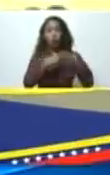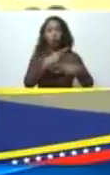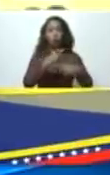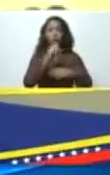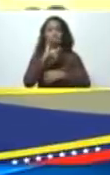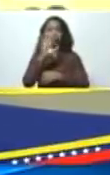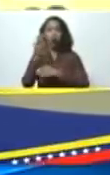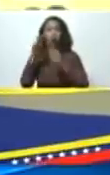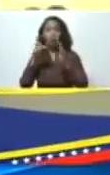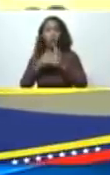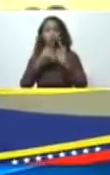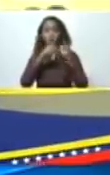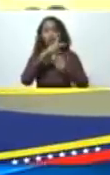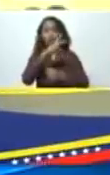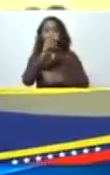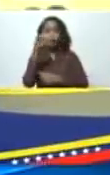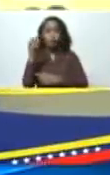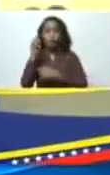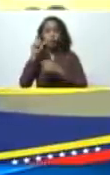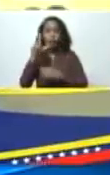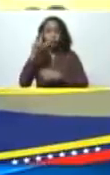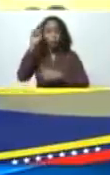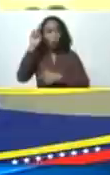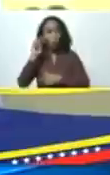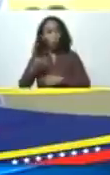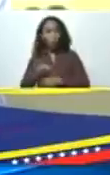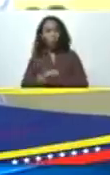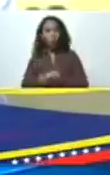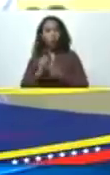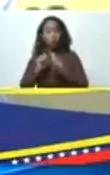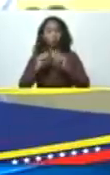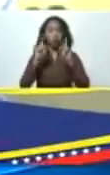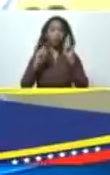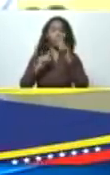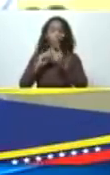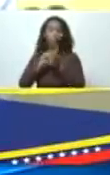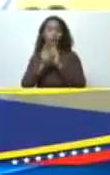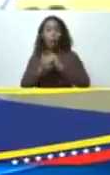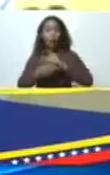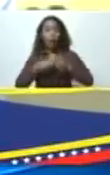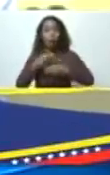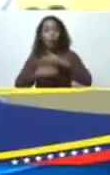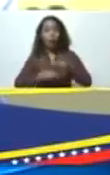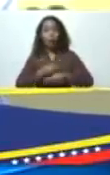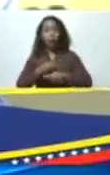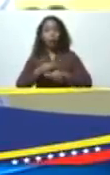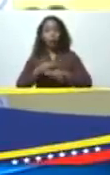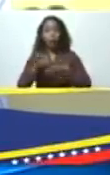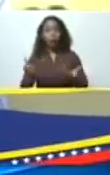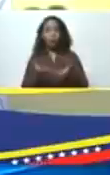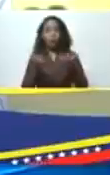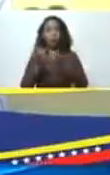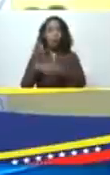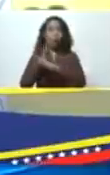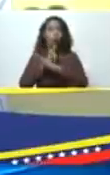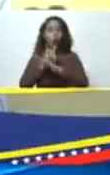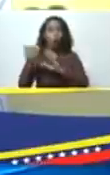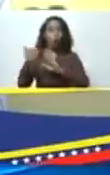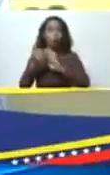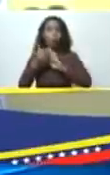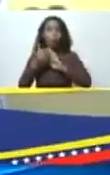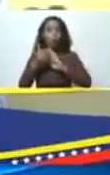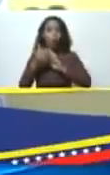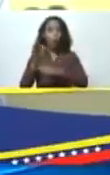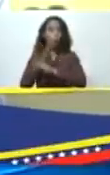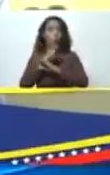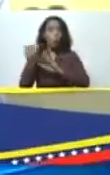de 5.200 litros de leche diaria. Es impresionante el cambio que ha dado al calor del bloqueo de las sanciones. Sin duda alguna, el